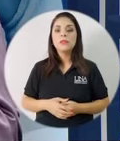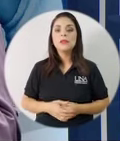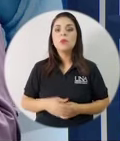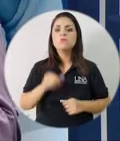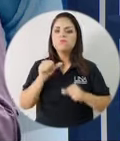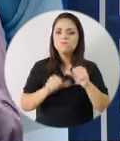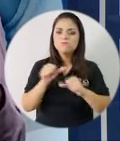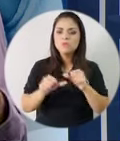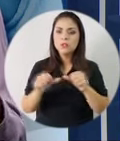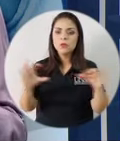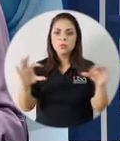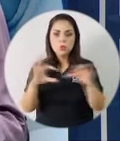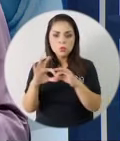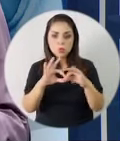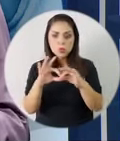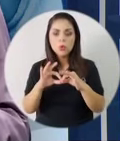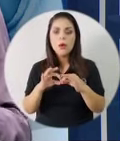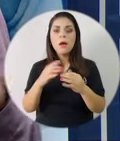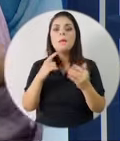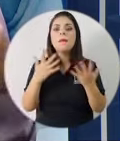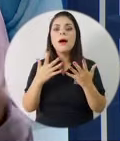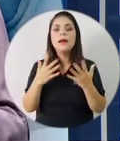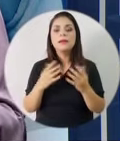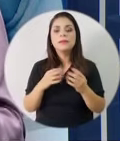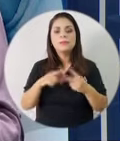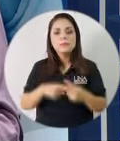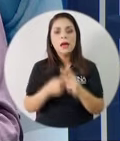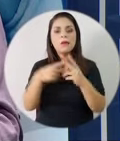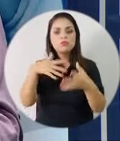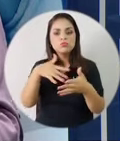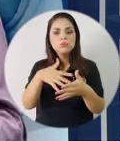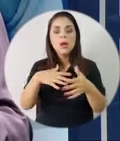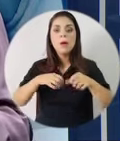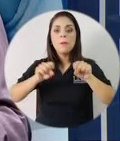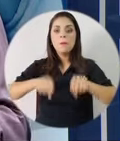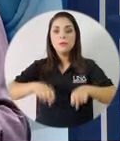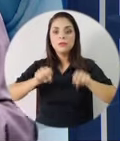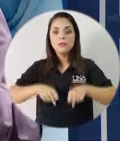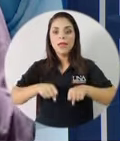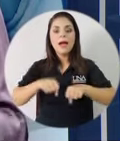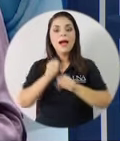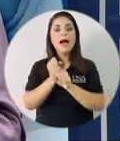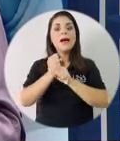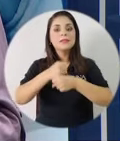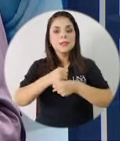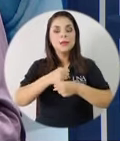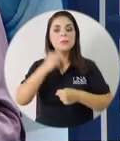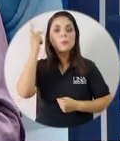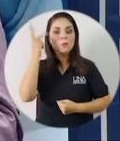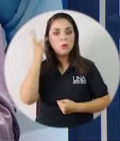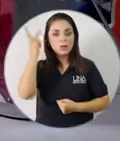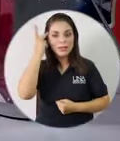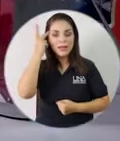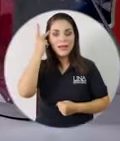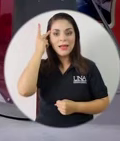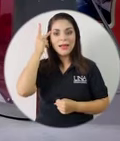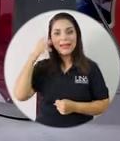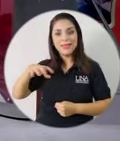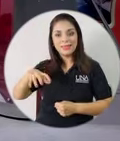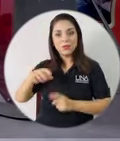año 2016 formalmente para empezar a estudiar la posibilidad de crear una política desde la